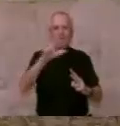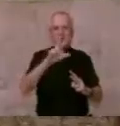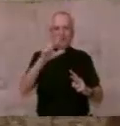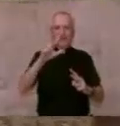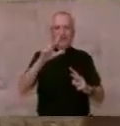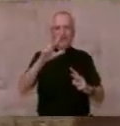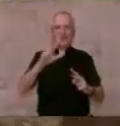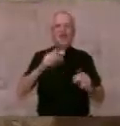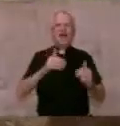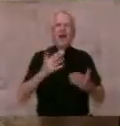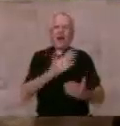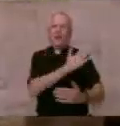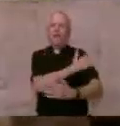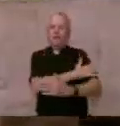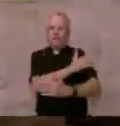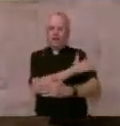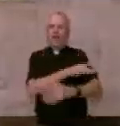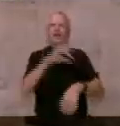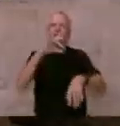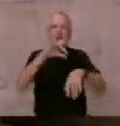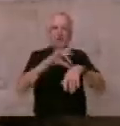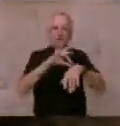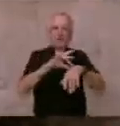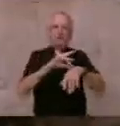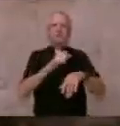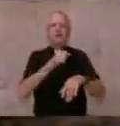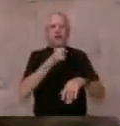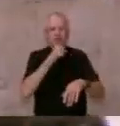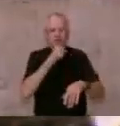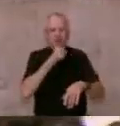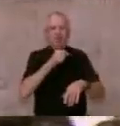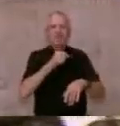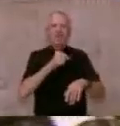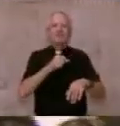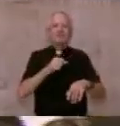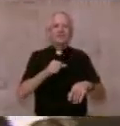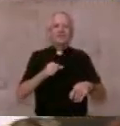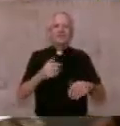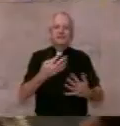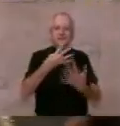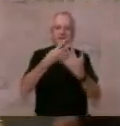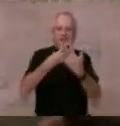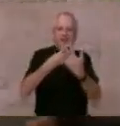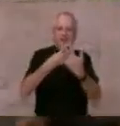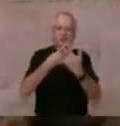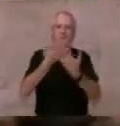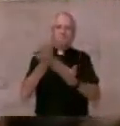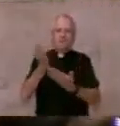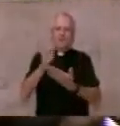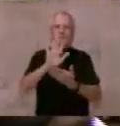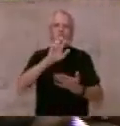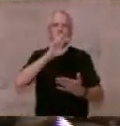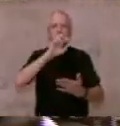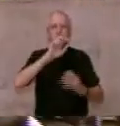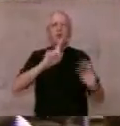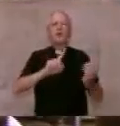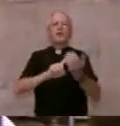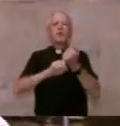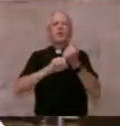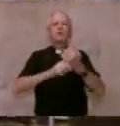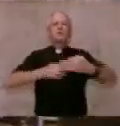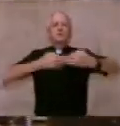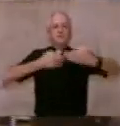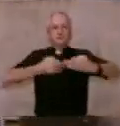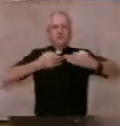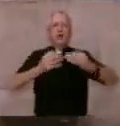Lisboa, a consolar de verdad a los enfermos, ancianos, encarcelados, sin techo, pobres, para que en su obispo encuentren en serio